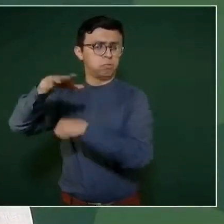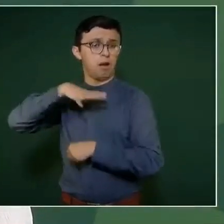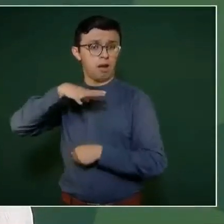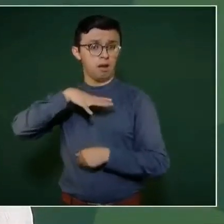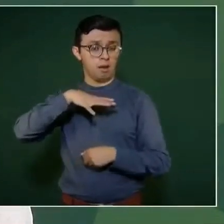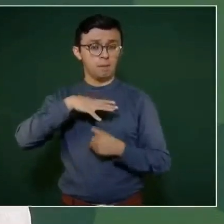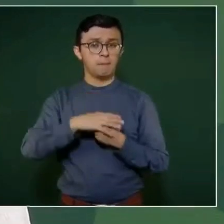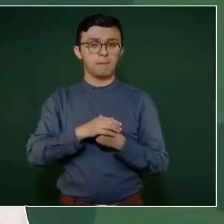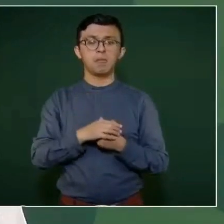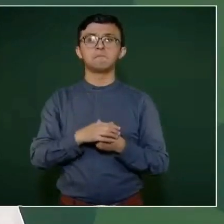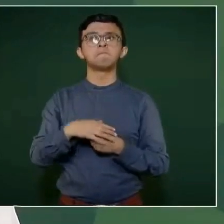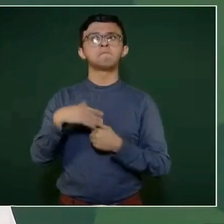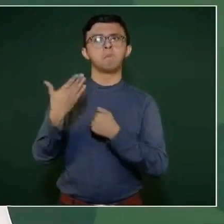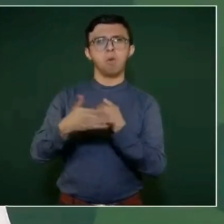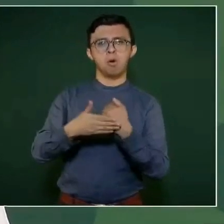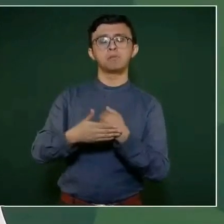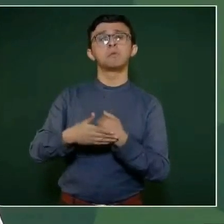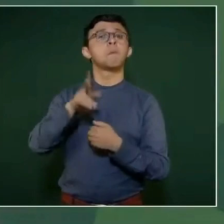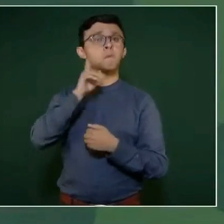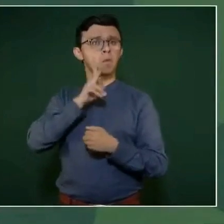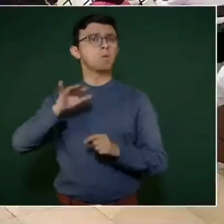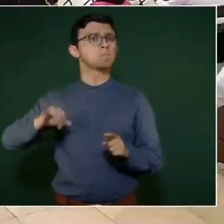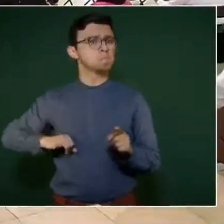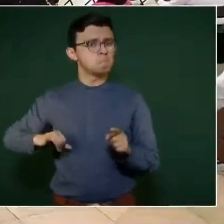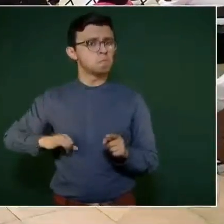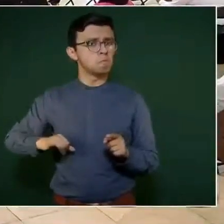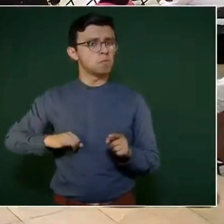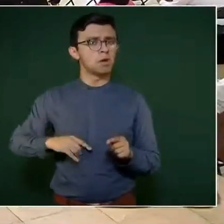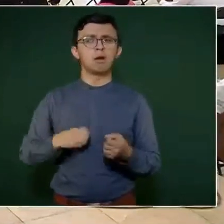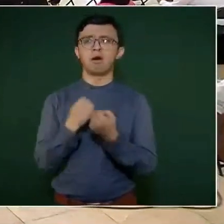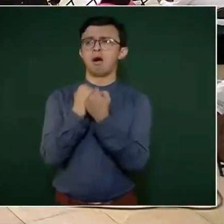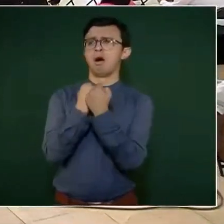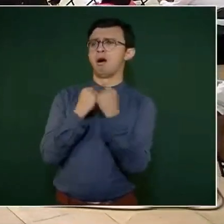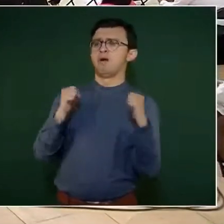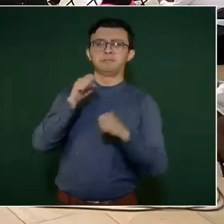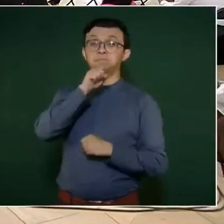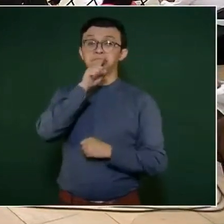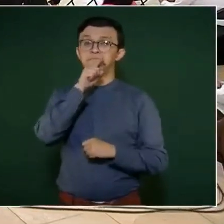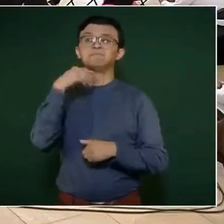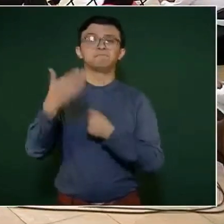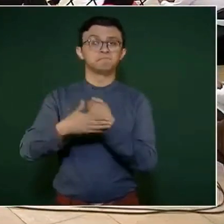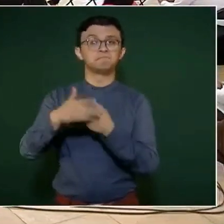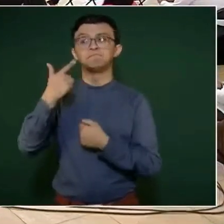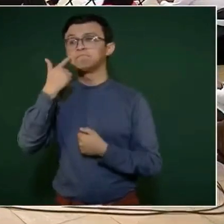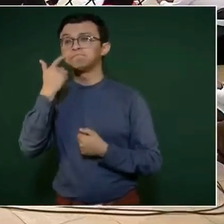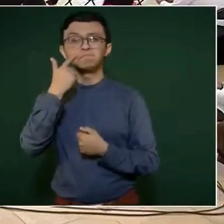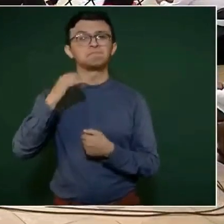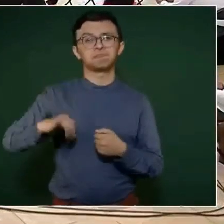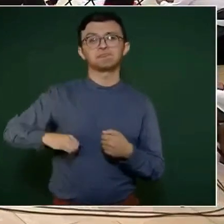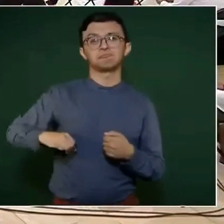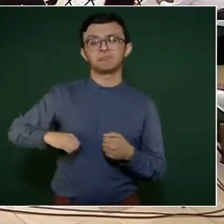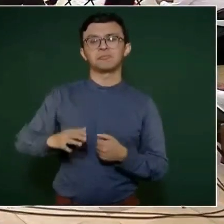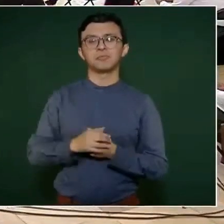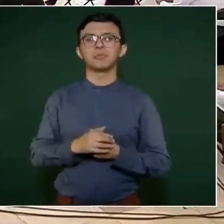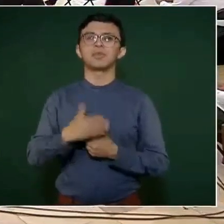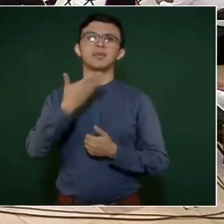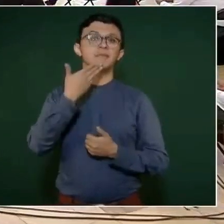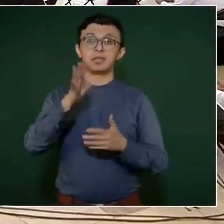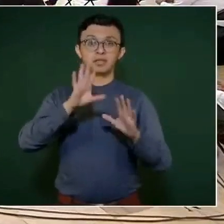Y va a ser interesante. No nos vamos a aburrir. Muy bien, ya nos vamos, ¿no?